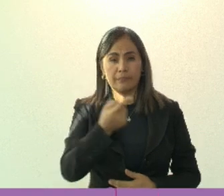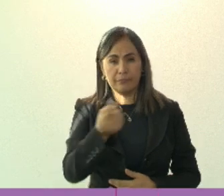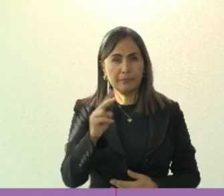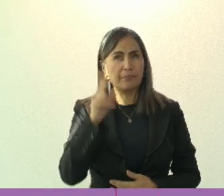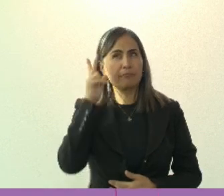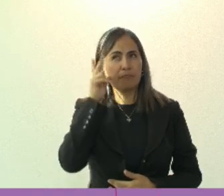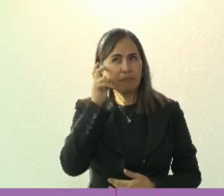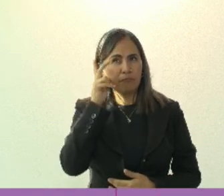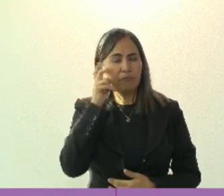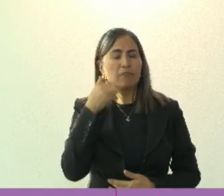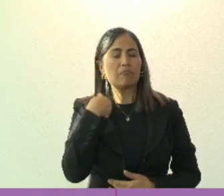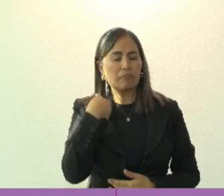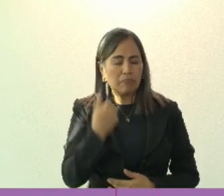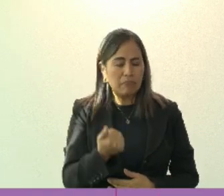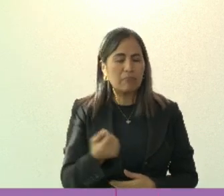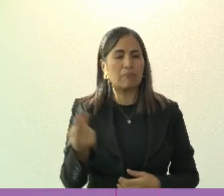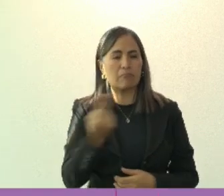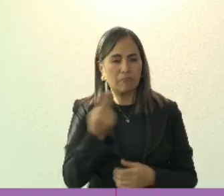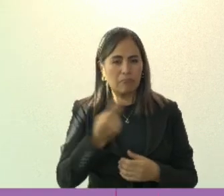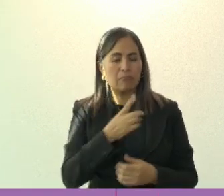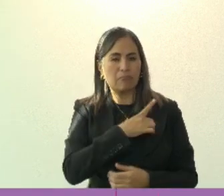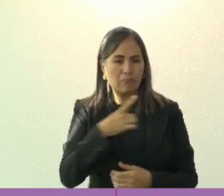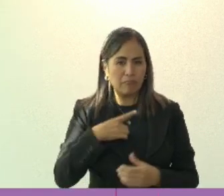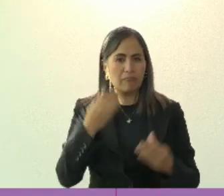la utilidad de tenerlos.